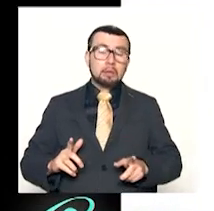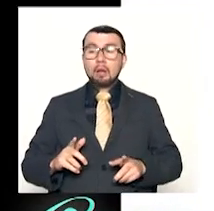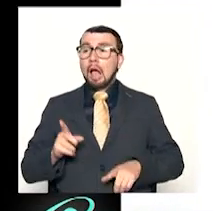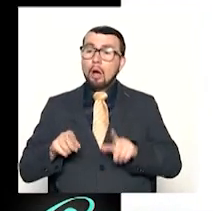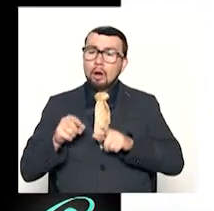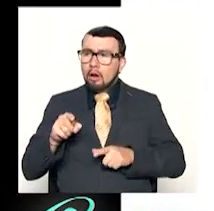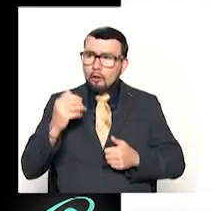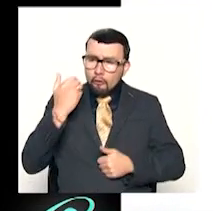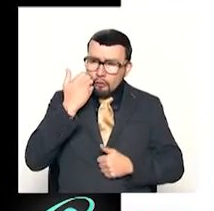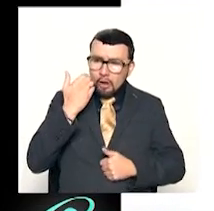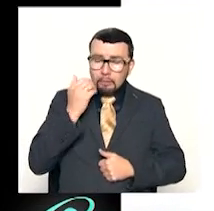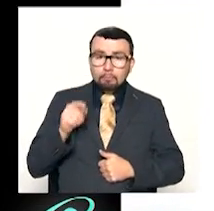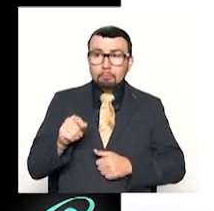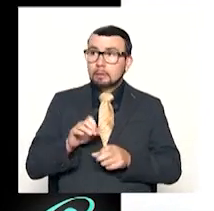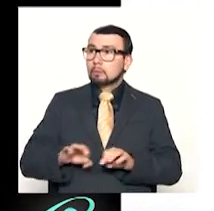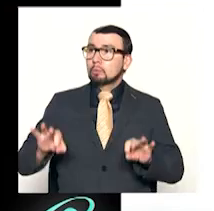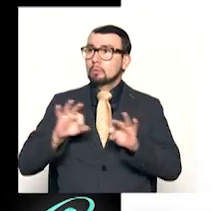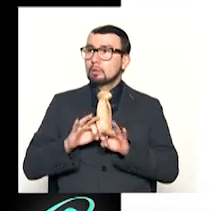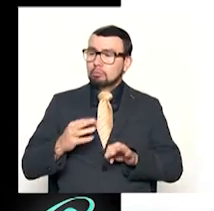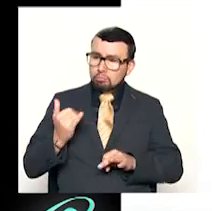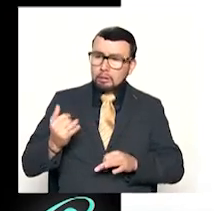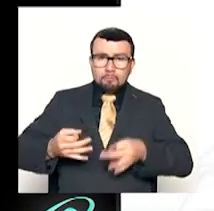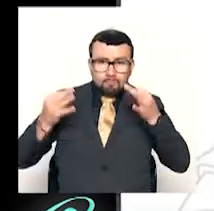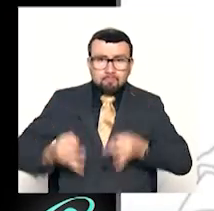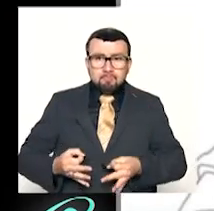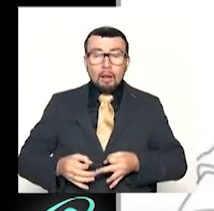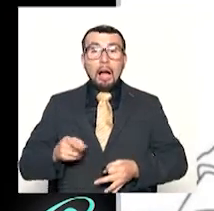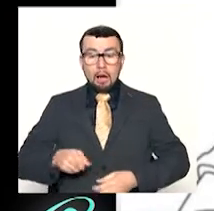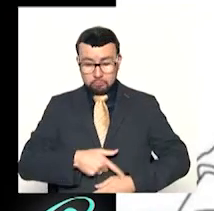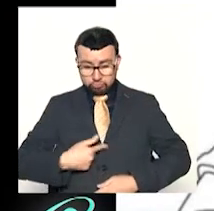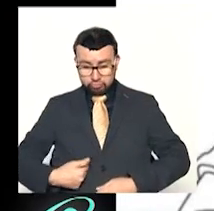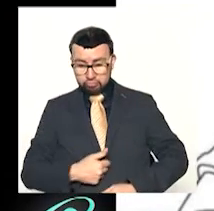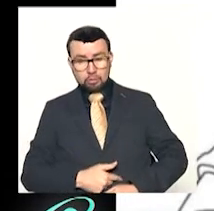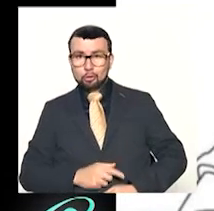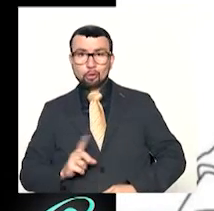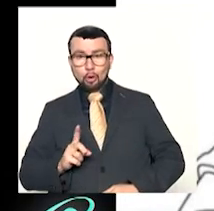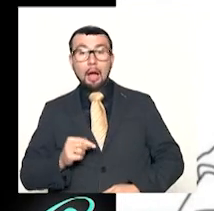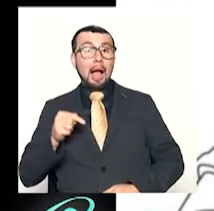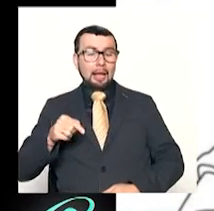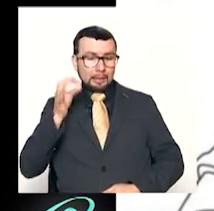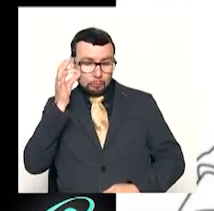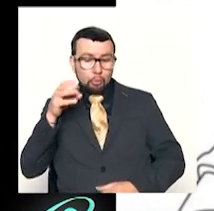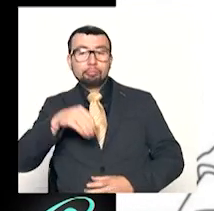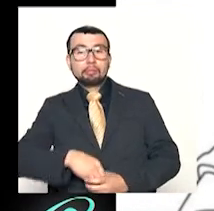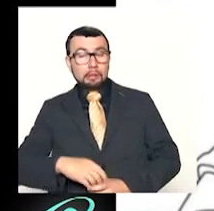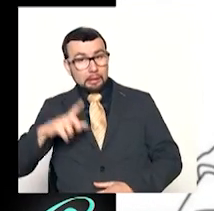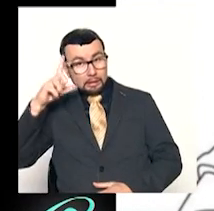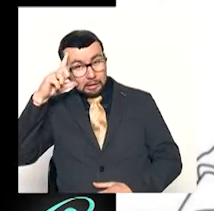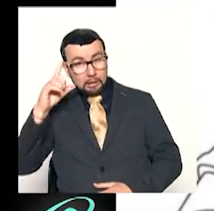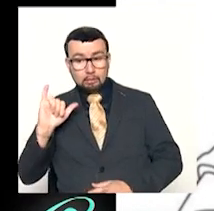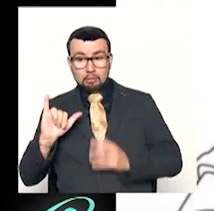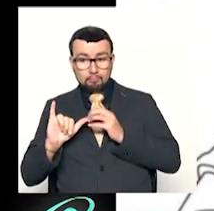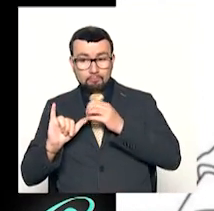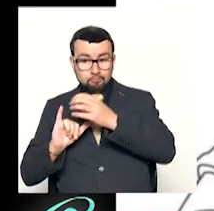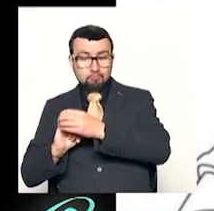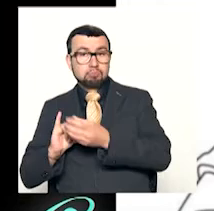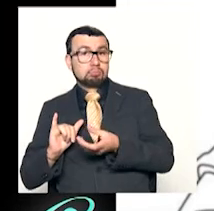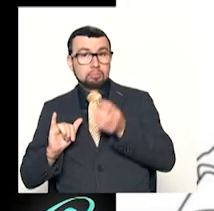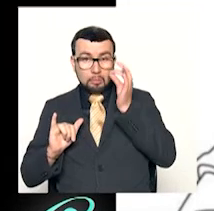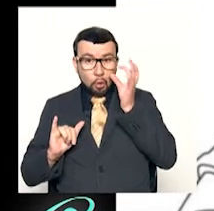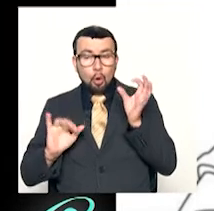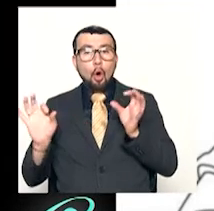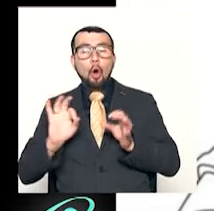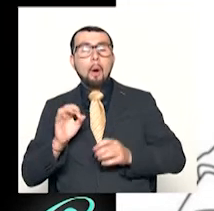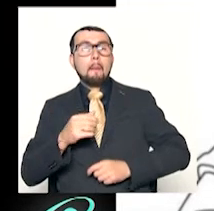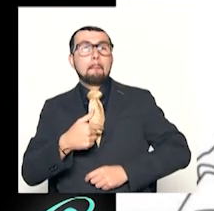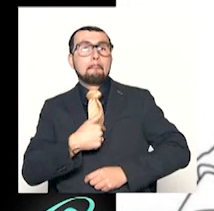que no necesariamente tienen un origen gastrointestinal, y el dolor abdominal puede ser ginecológico, puede ser inclusive por daños cardíacos